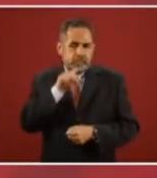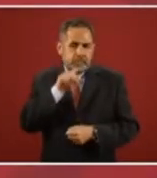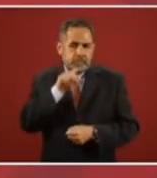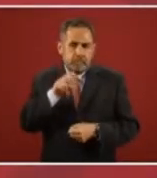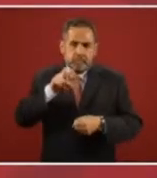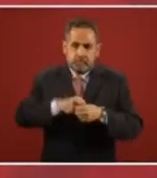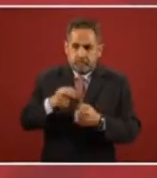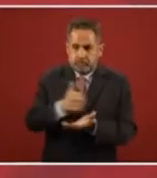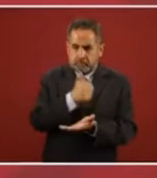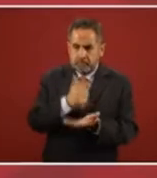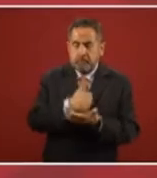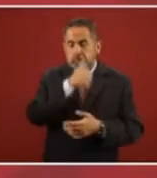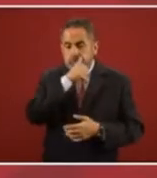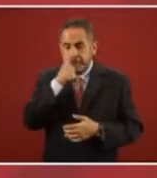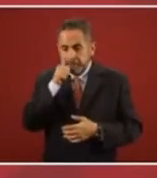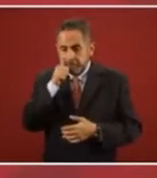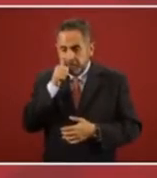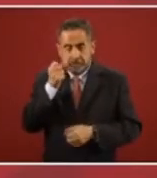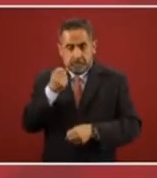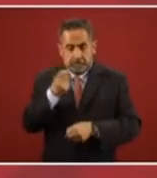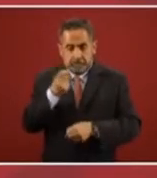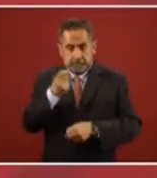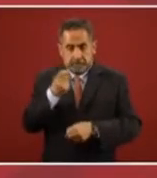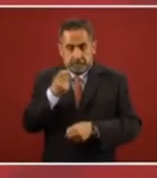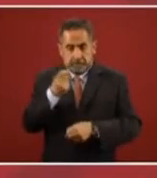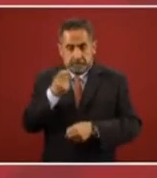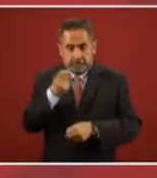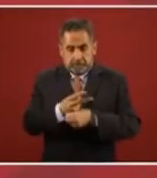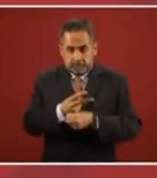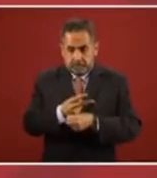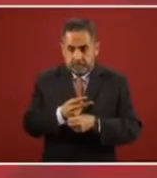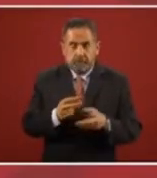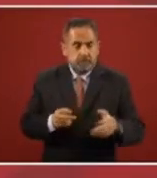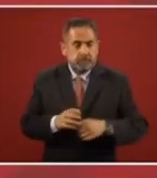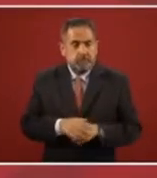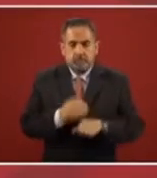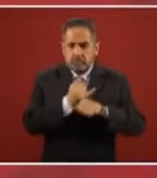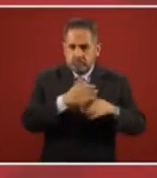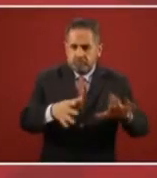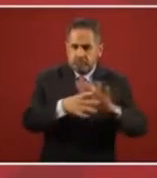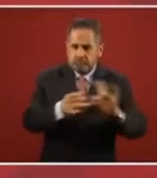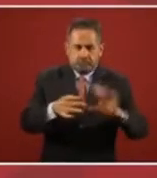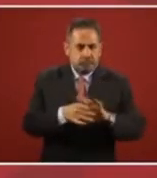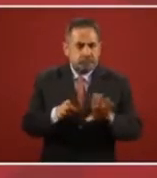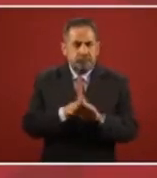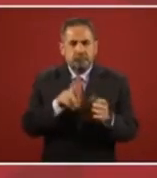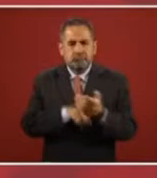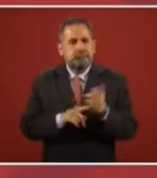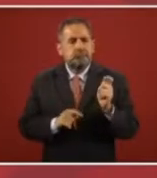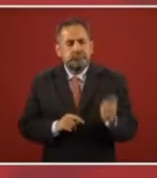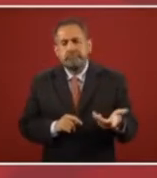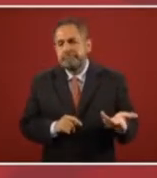juárez evra le vamos a informar de la situación